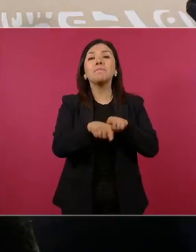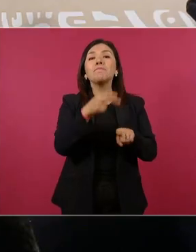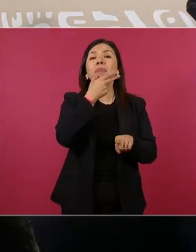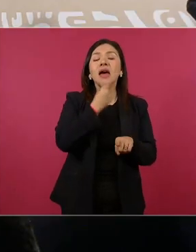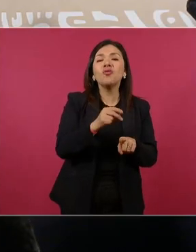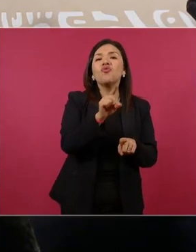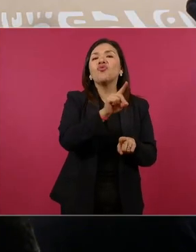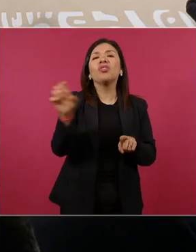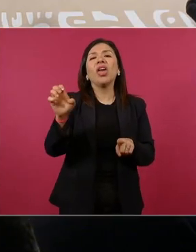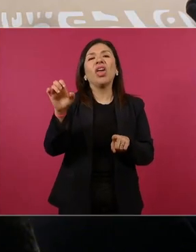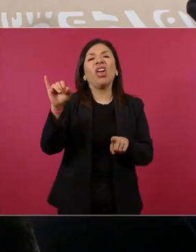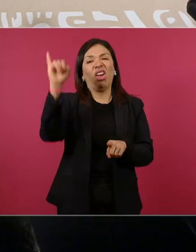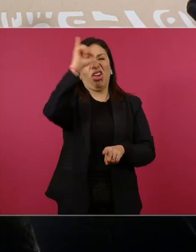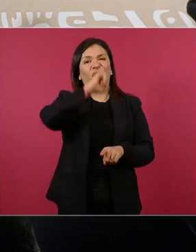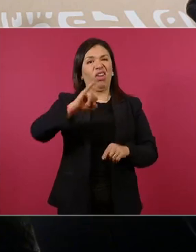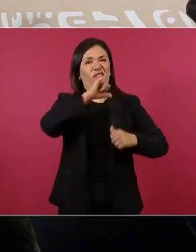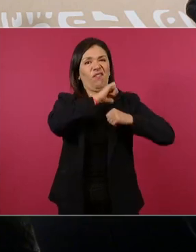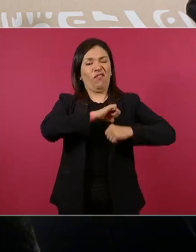del grupo de